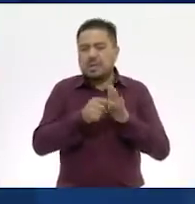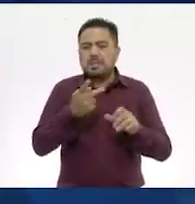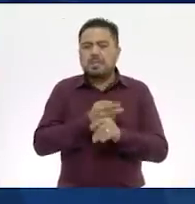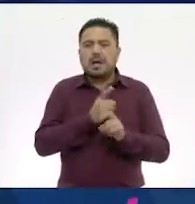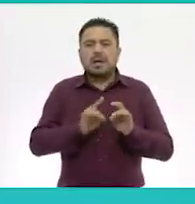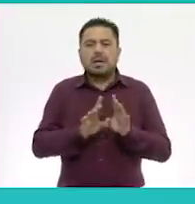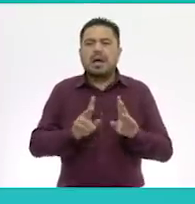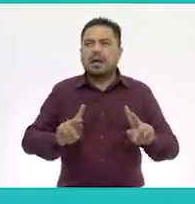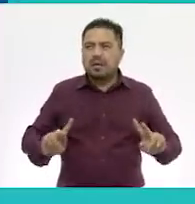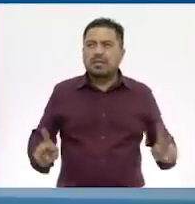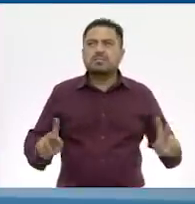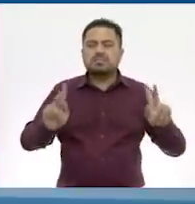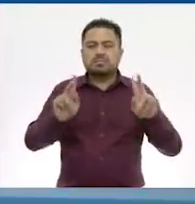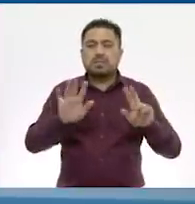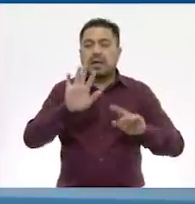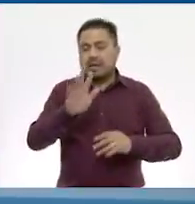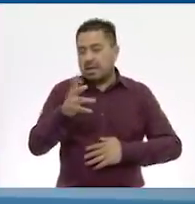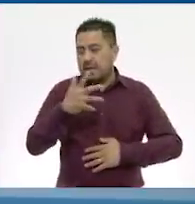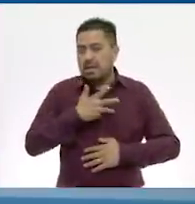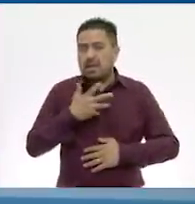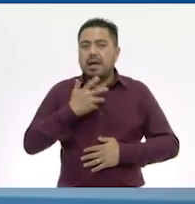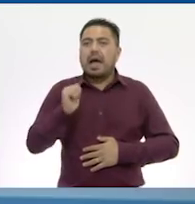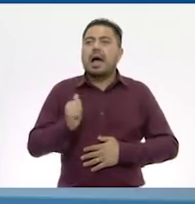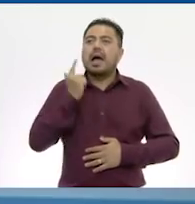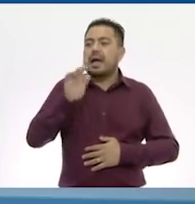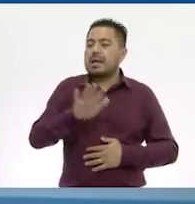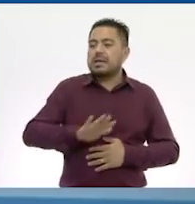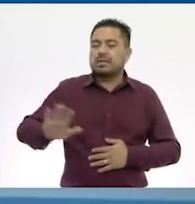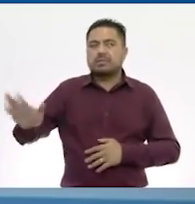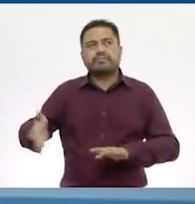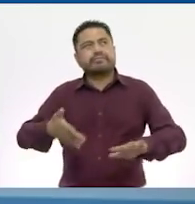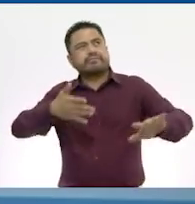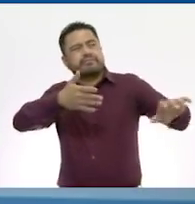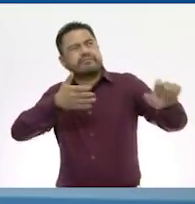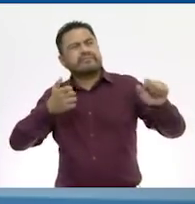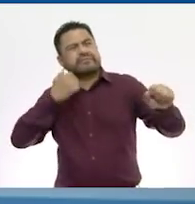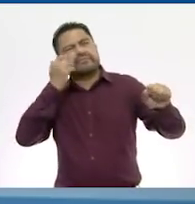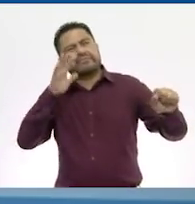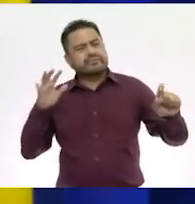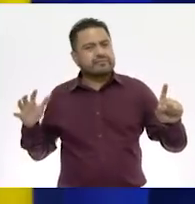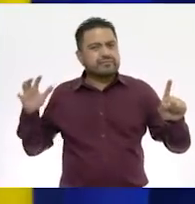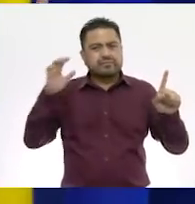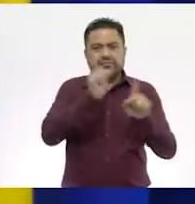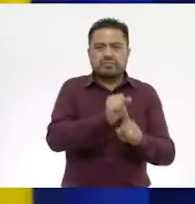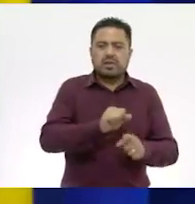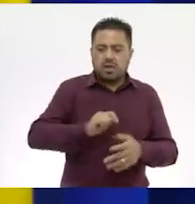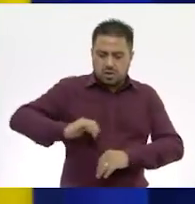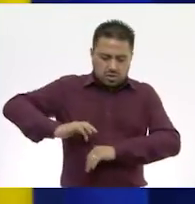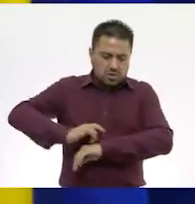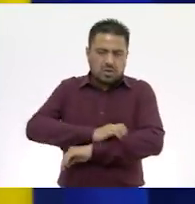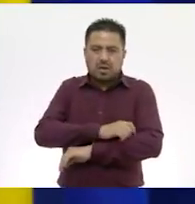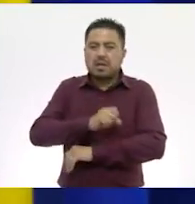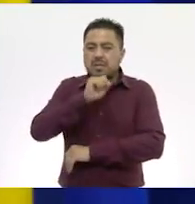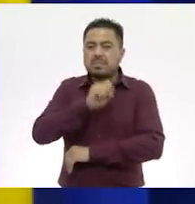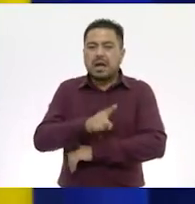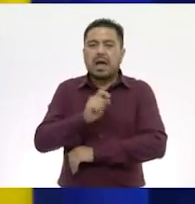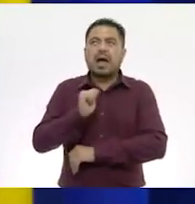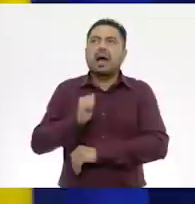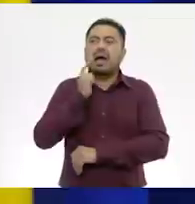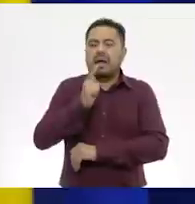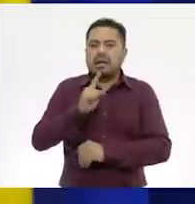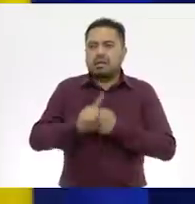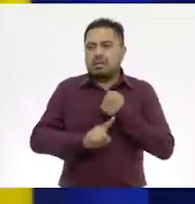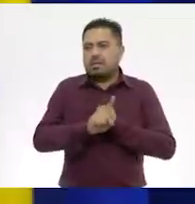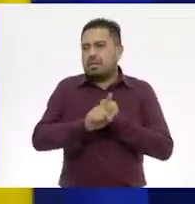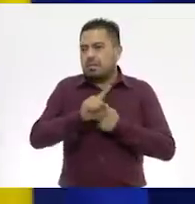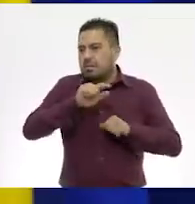sucedieron a la paloma? Pues que había alguien, un cazador que quería capturarla. Y la hormiguita también pasó por algo